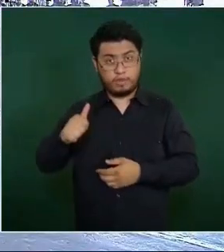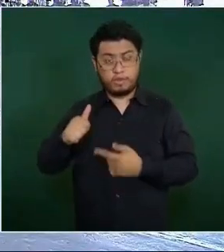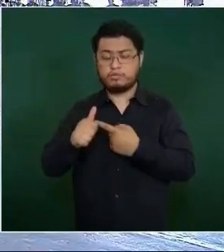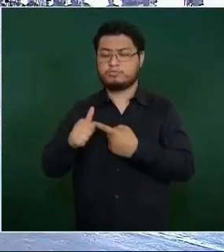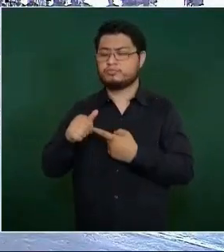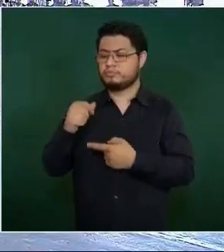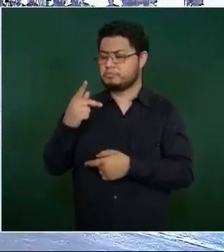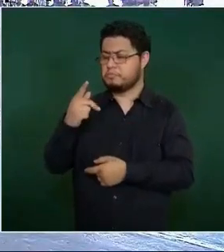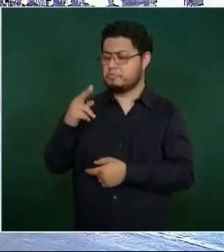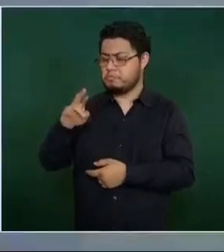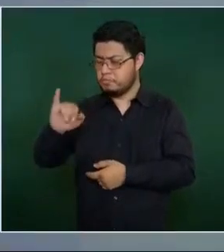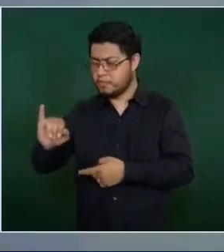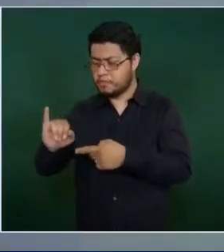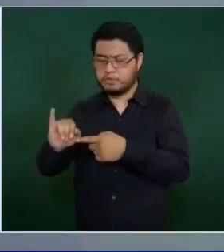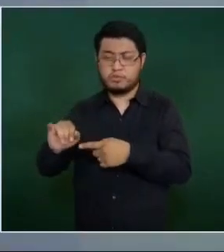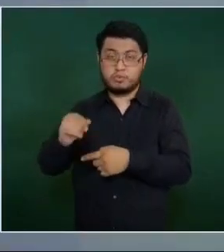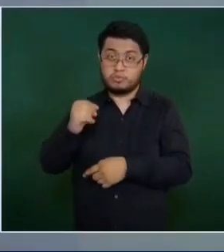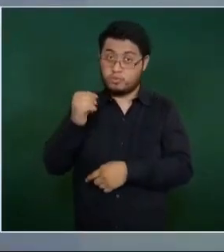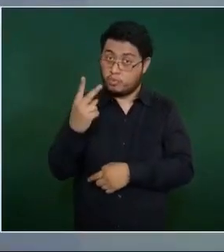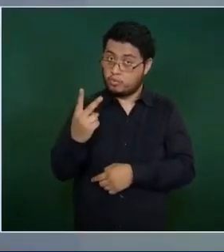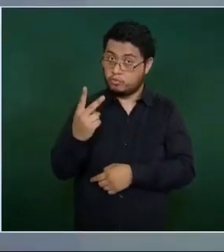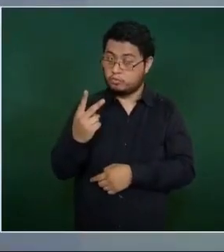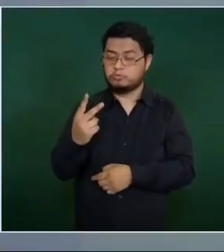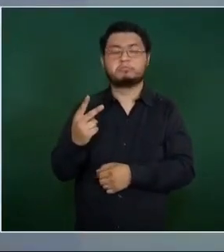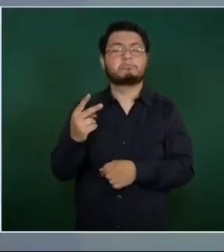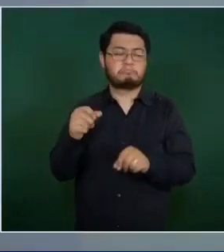PRI 2,